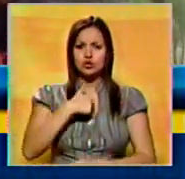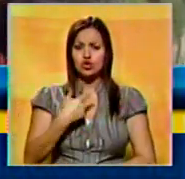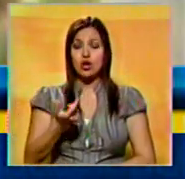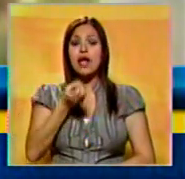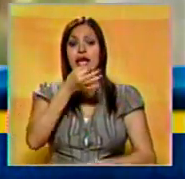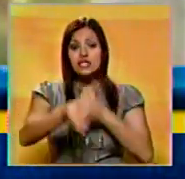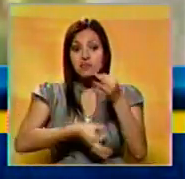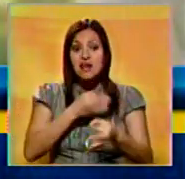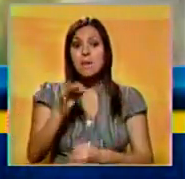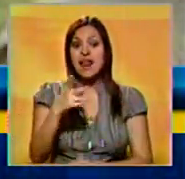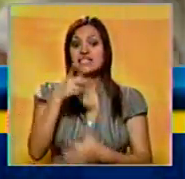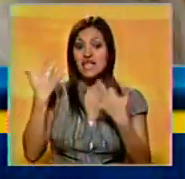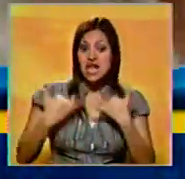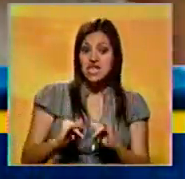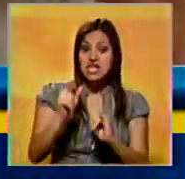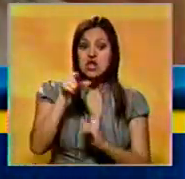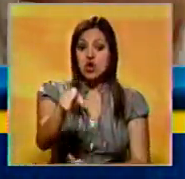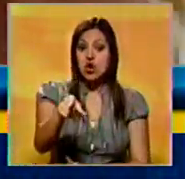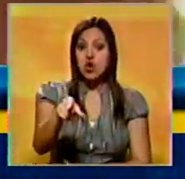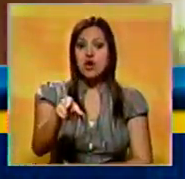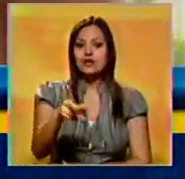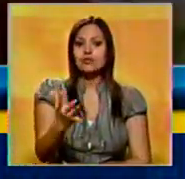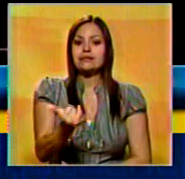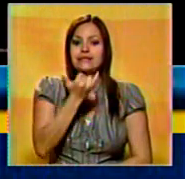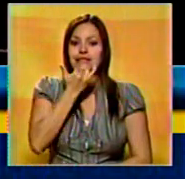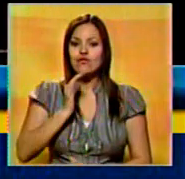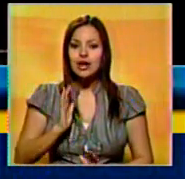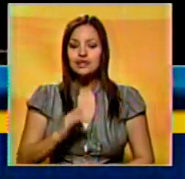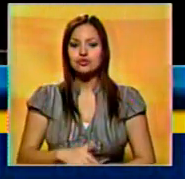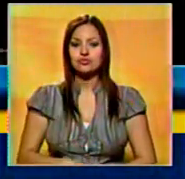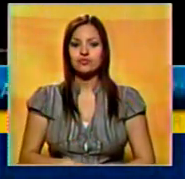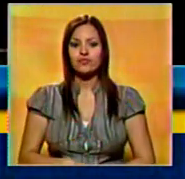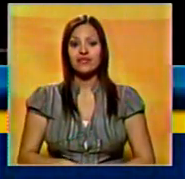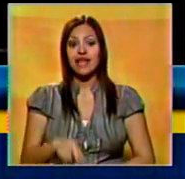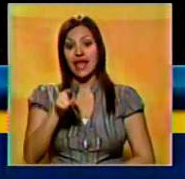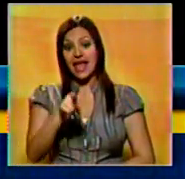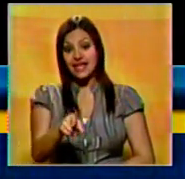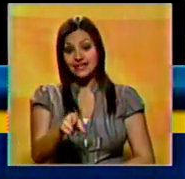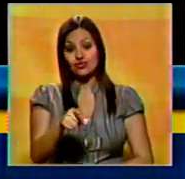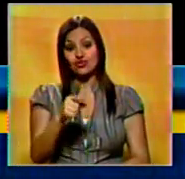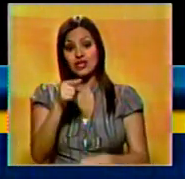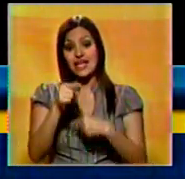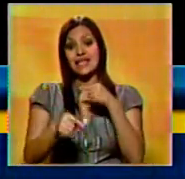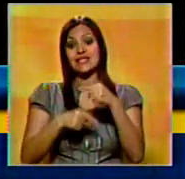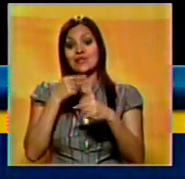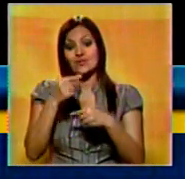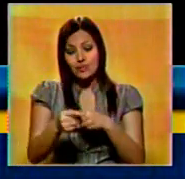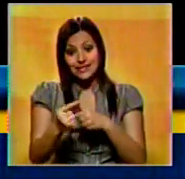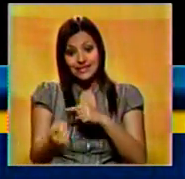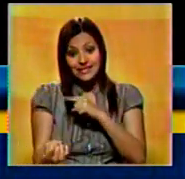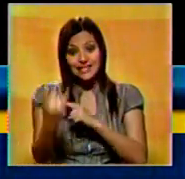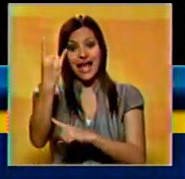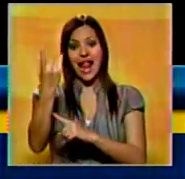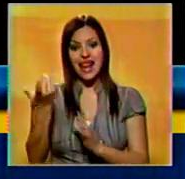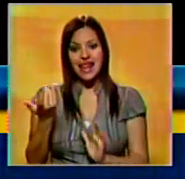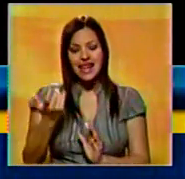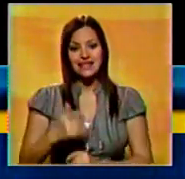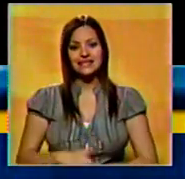Confesó que su supuesto hijo fue producto de un accidente. Todo eso vendría siendo después el producto de